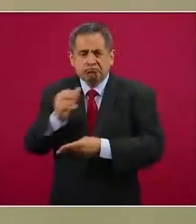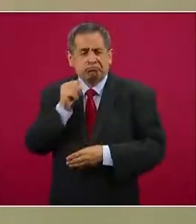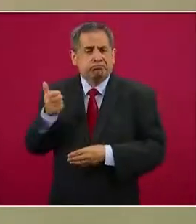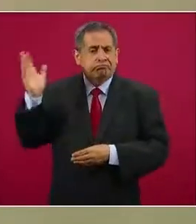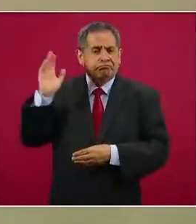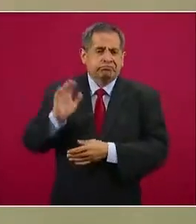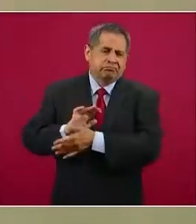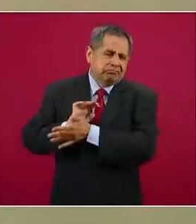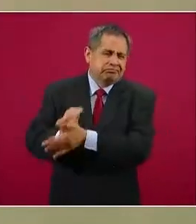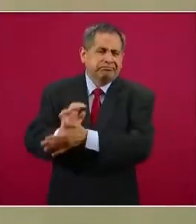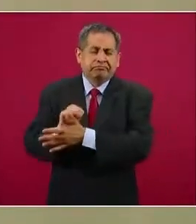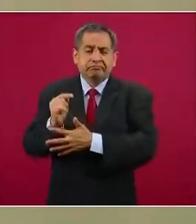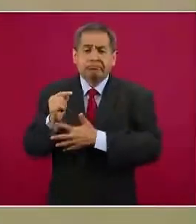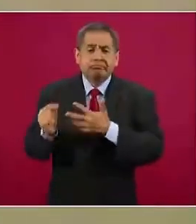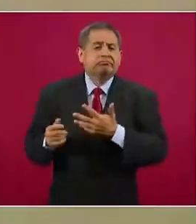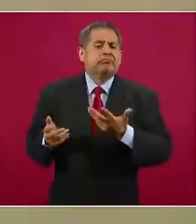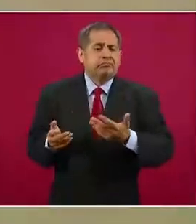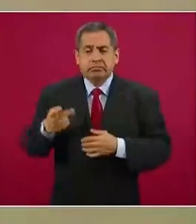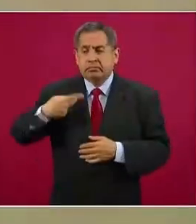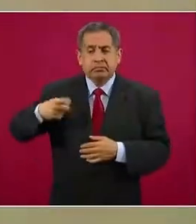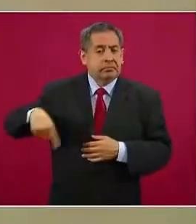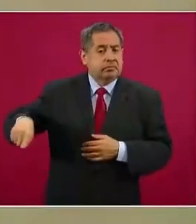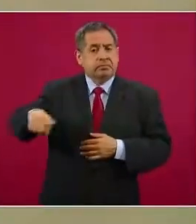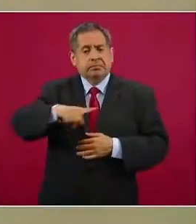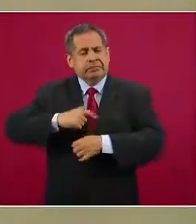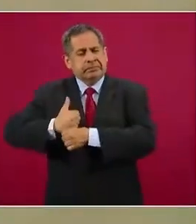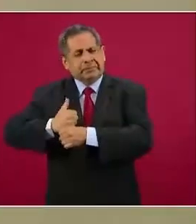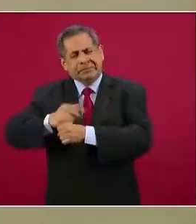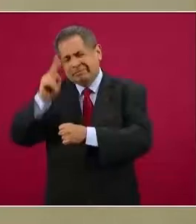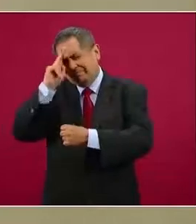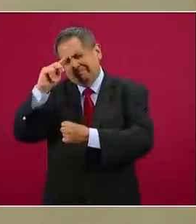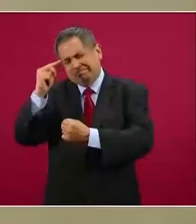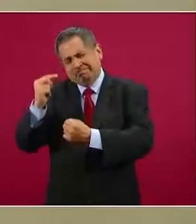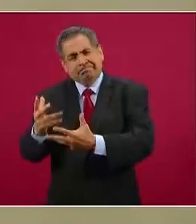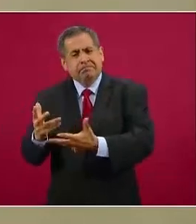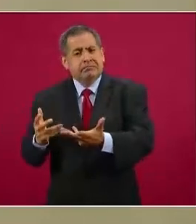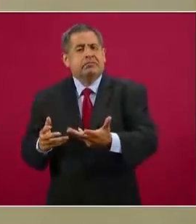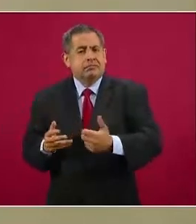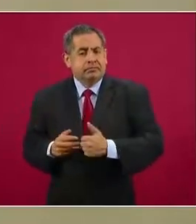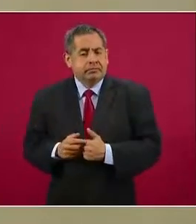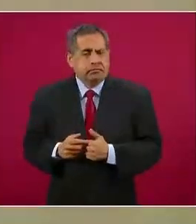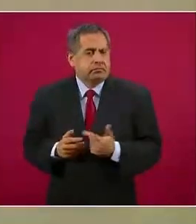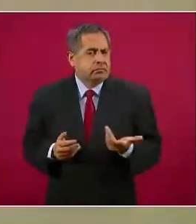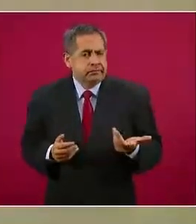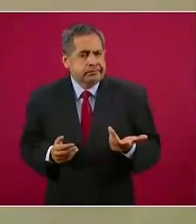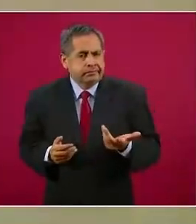los pisoteaban, cuando los pobres pobladores han sufrido bastante, ahí